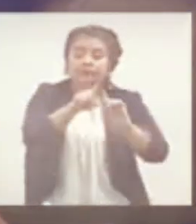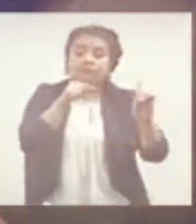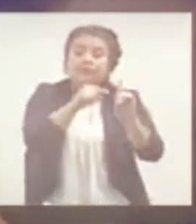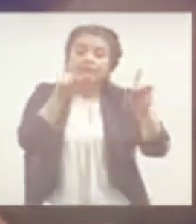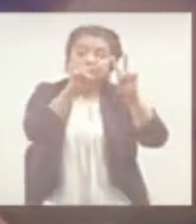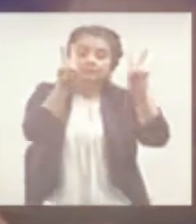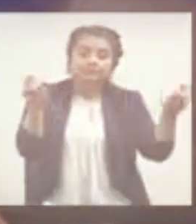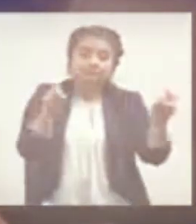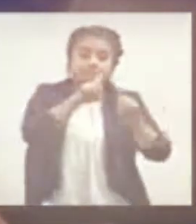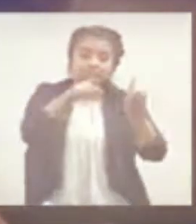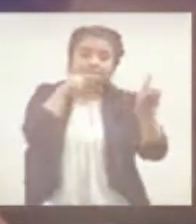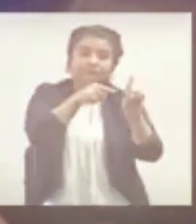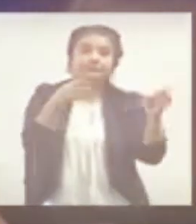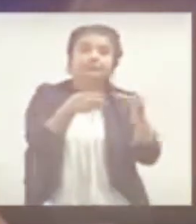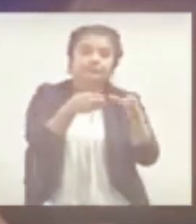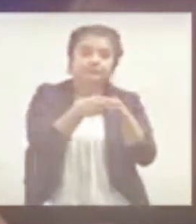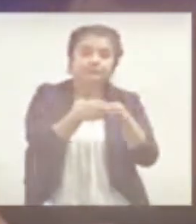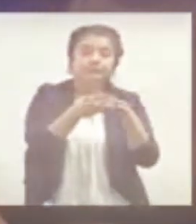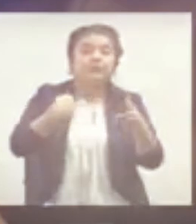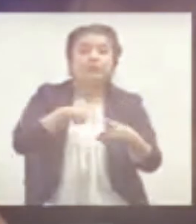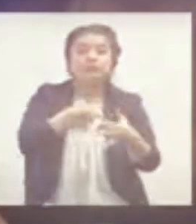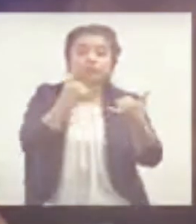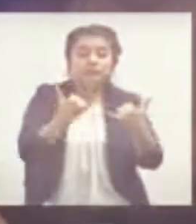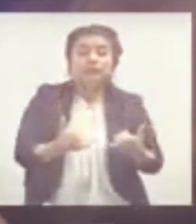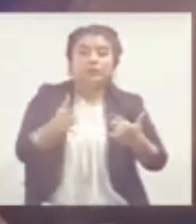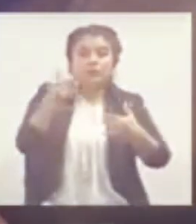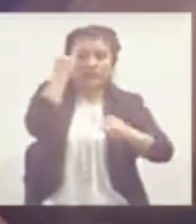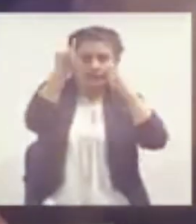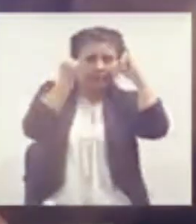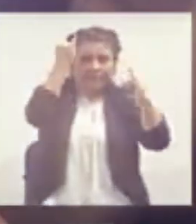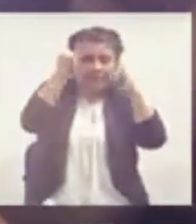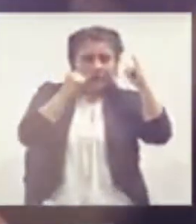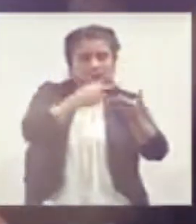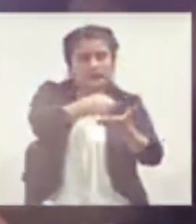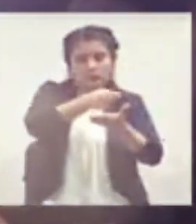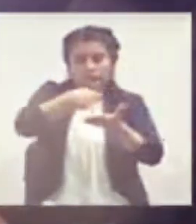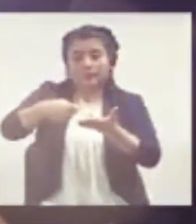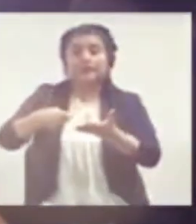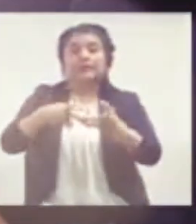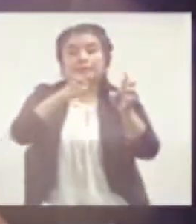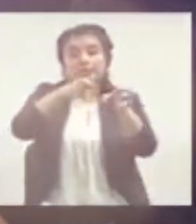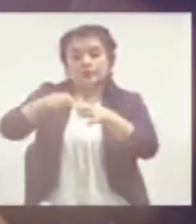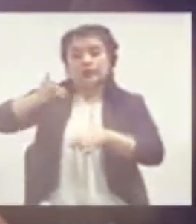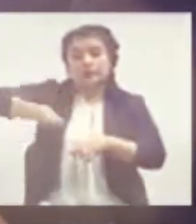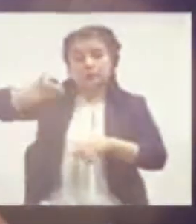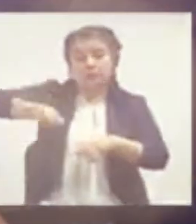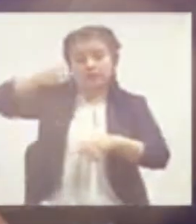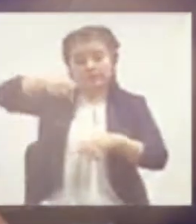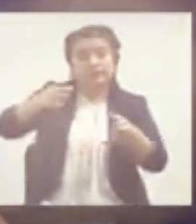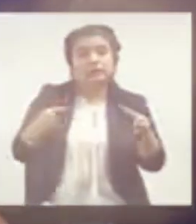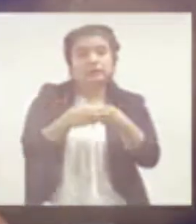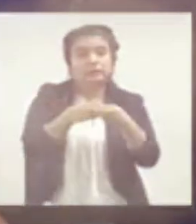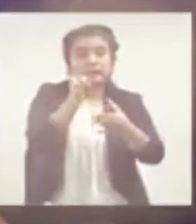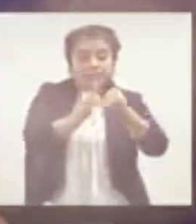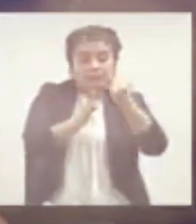esta comisión, estaremos recopilando o recogiendo las firmas de los señores integrantes de la comisión, concluyendo